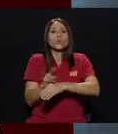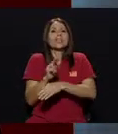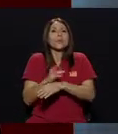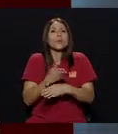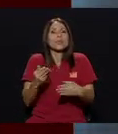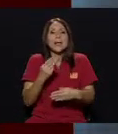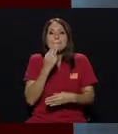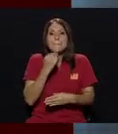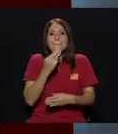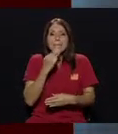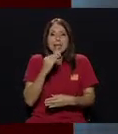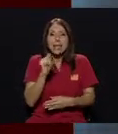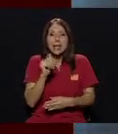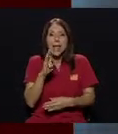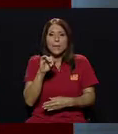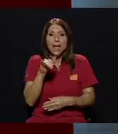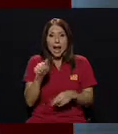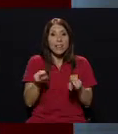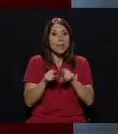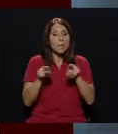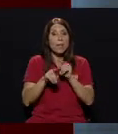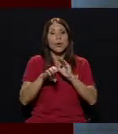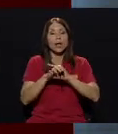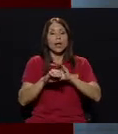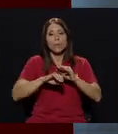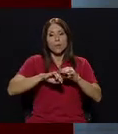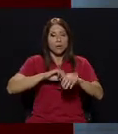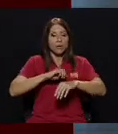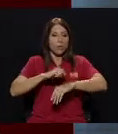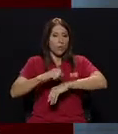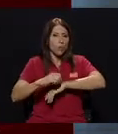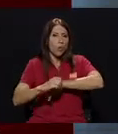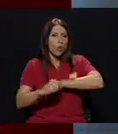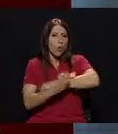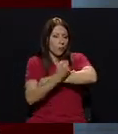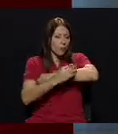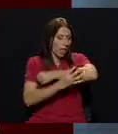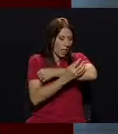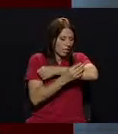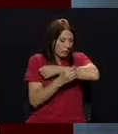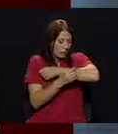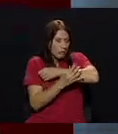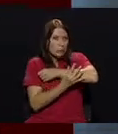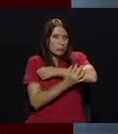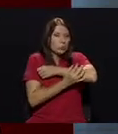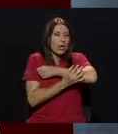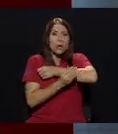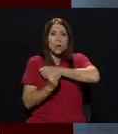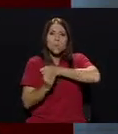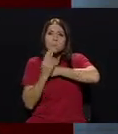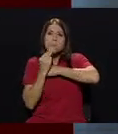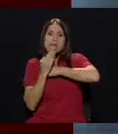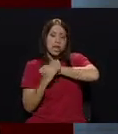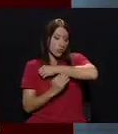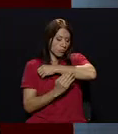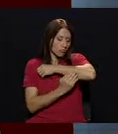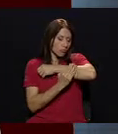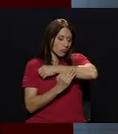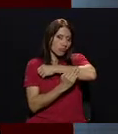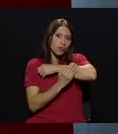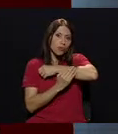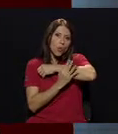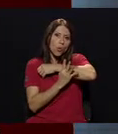de abeja, inclusive para raspones, para desinfectar pequeñas eczemas en las manos, etc. Uno lo perfectamente con la miel de abeja la